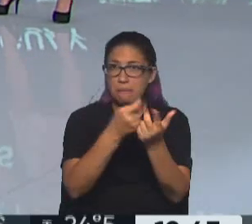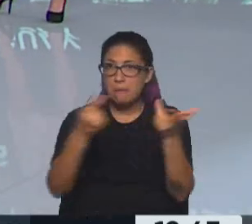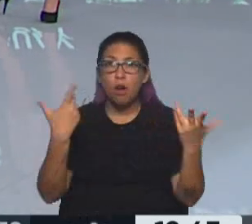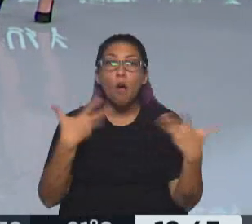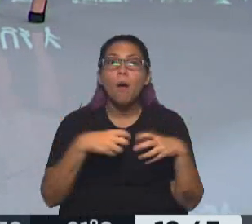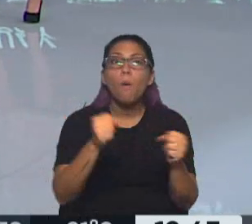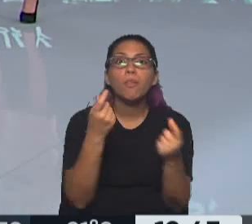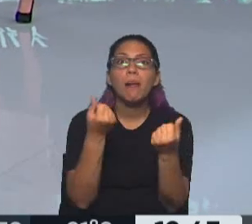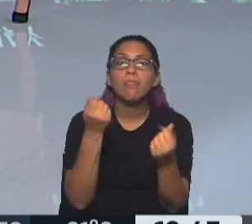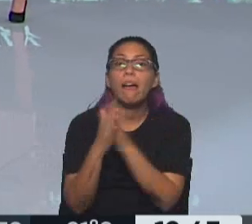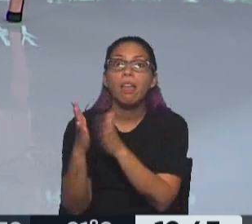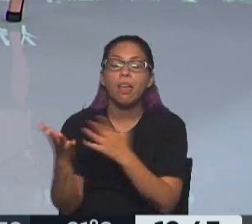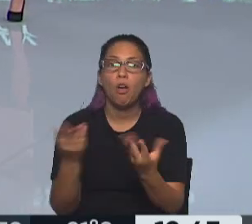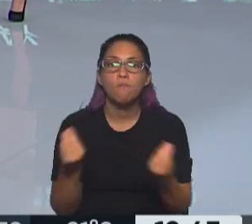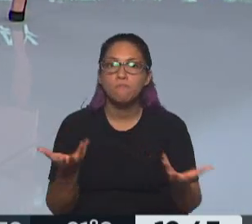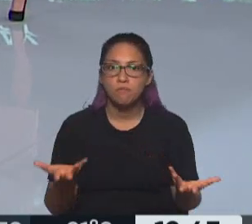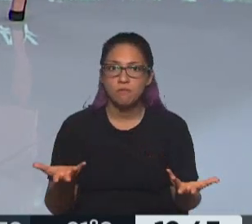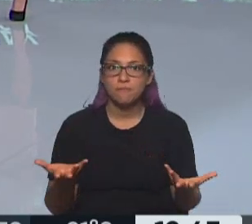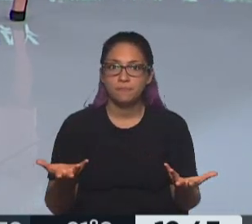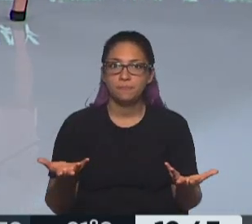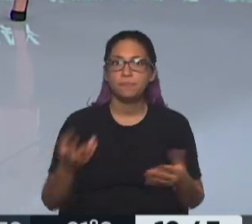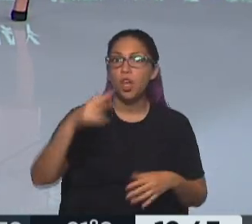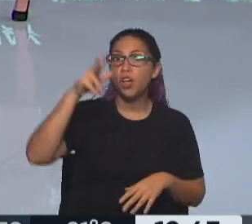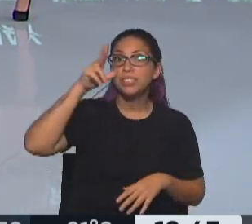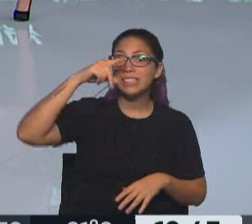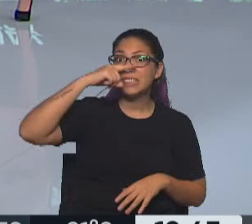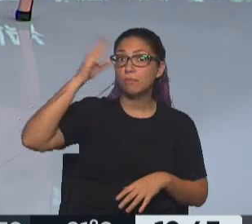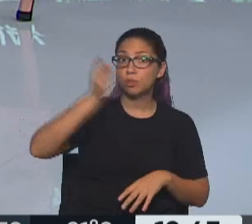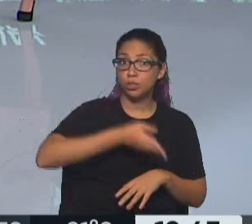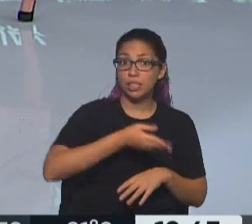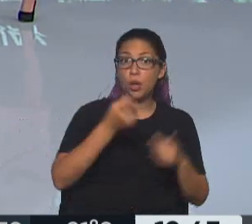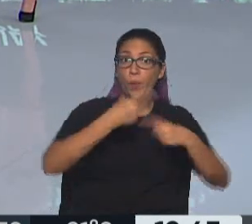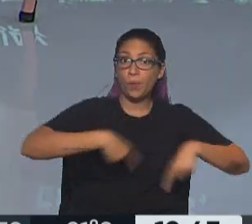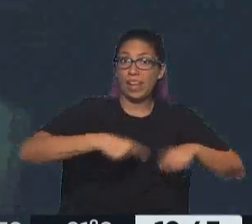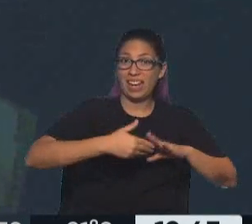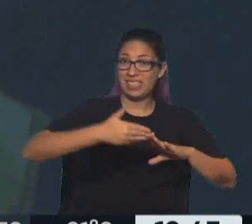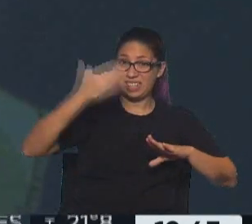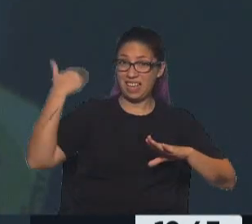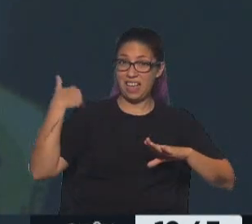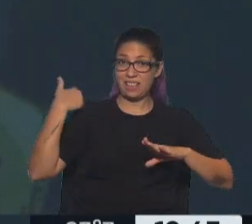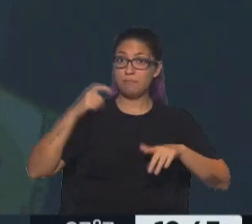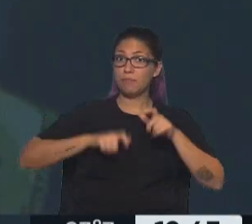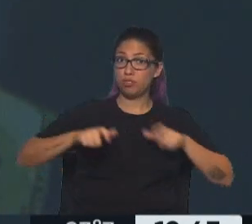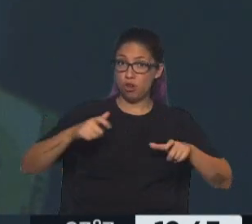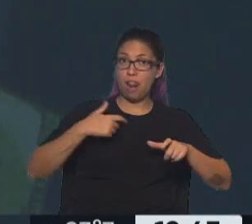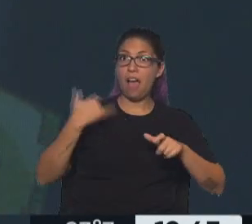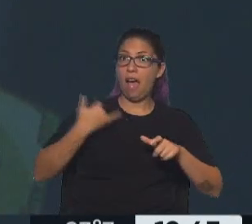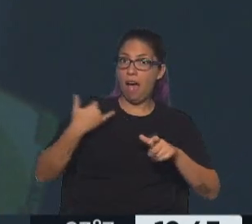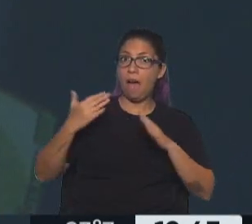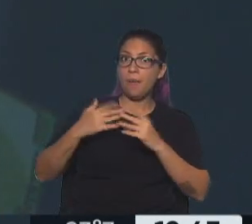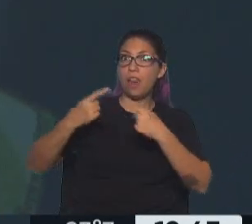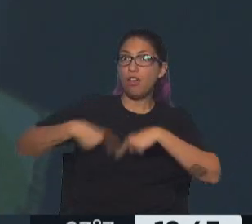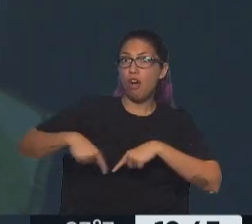qué pasó en ese año, en un 87% de los bienes que se declararon, que les dije, de las personas humanas, que los